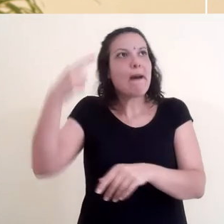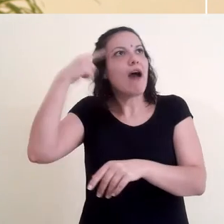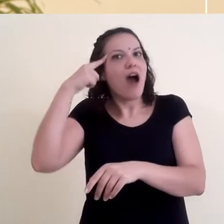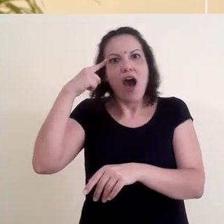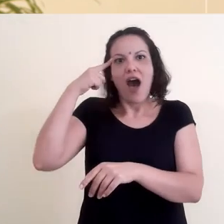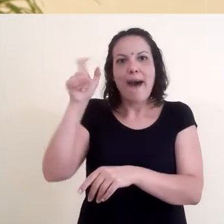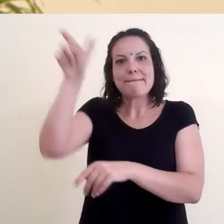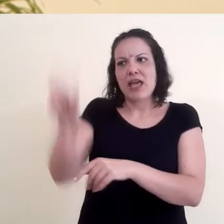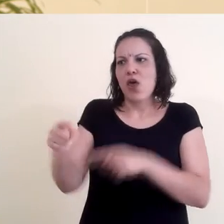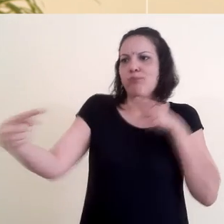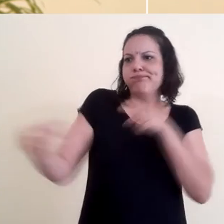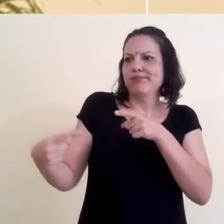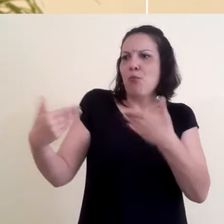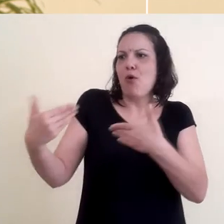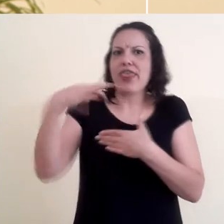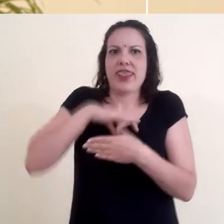posible portador.